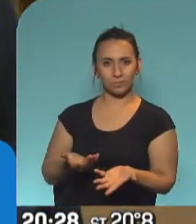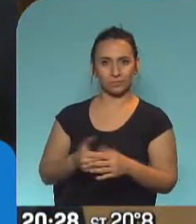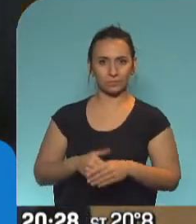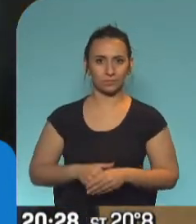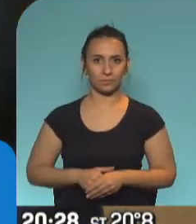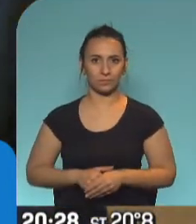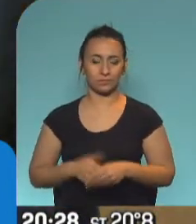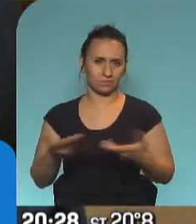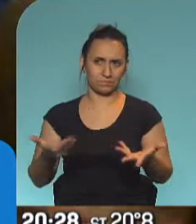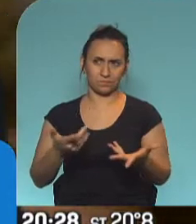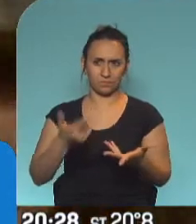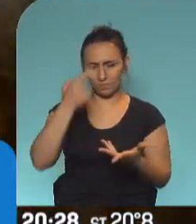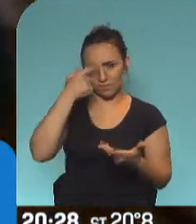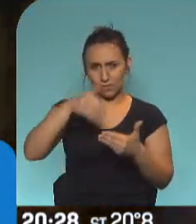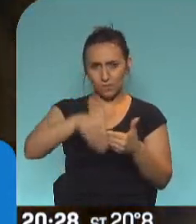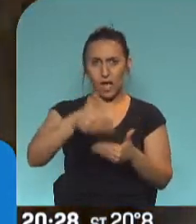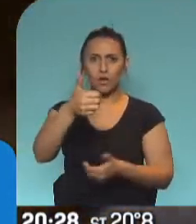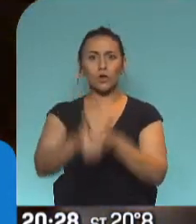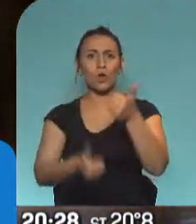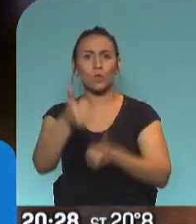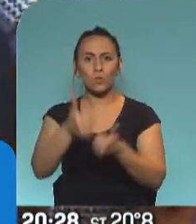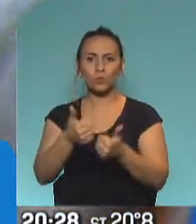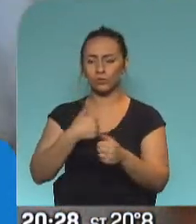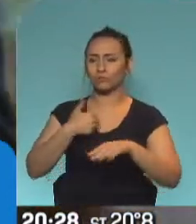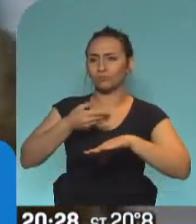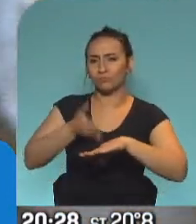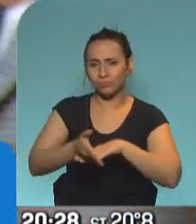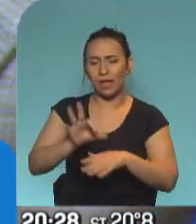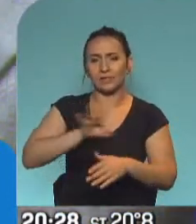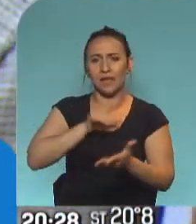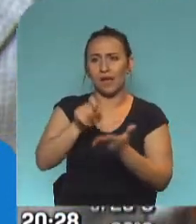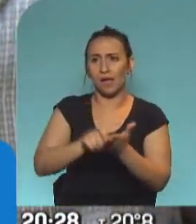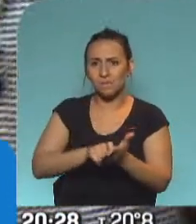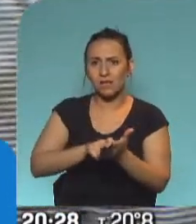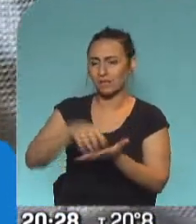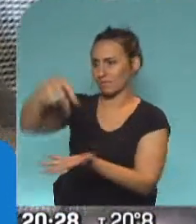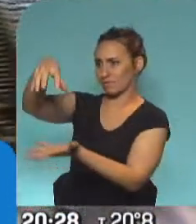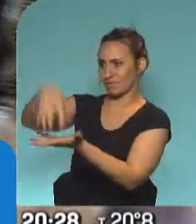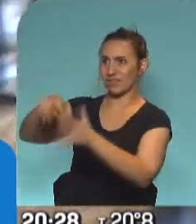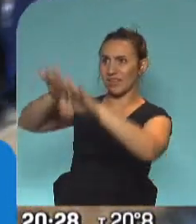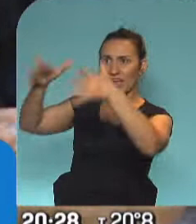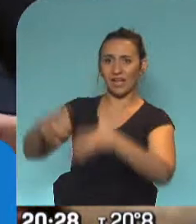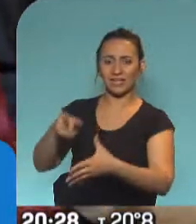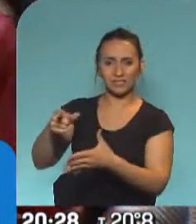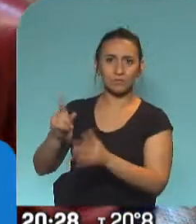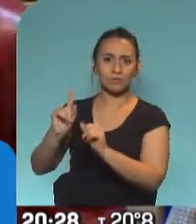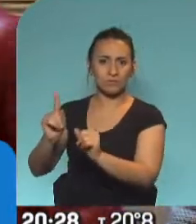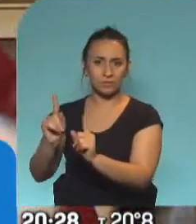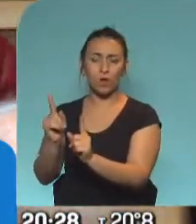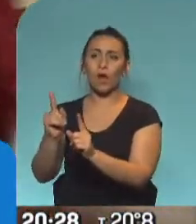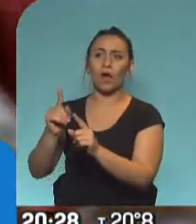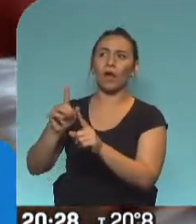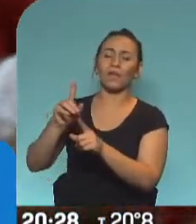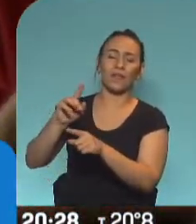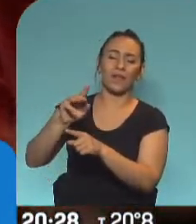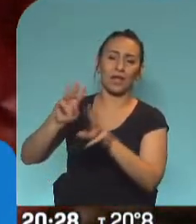un concurso cuando, por ejemplo, el organismo que tiene que examinarme es el Consejo de la Magistratura, quien denuncié en Naciones Unidas, genera